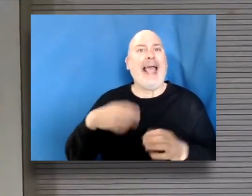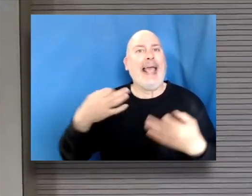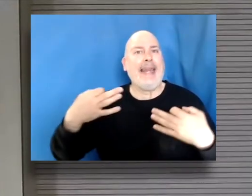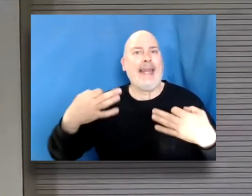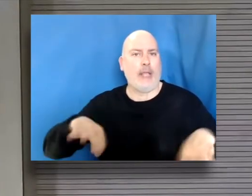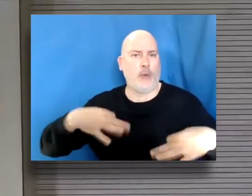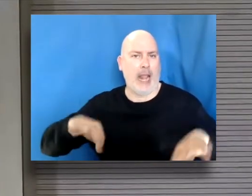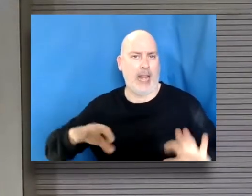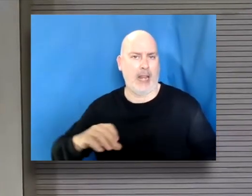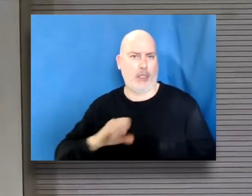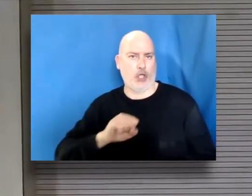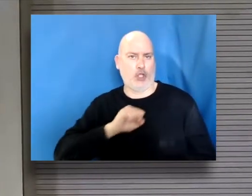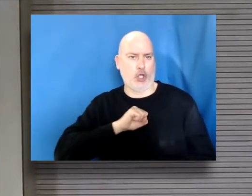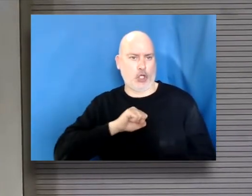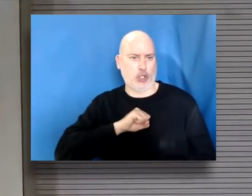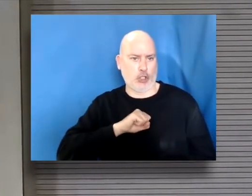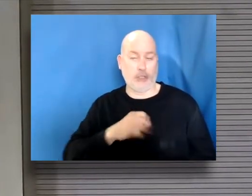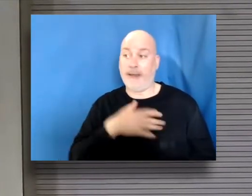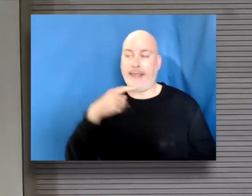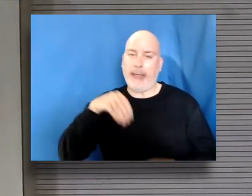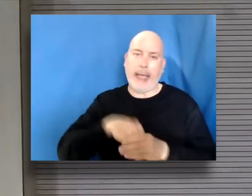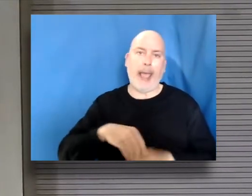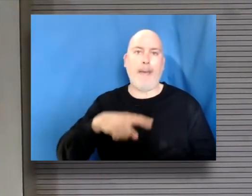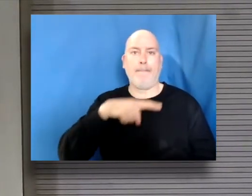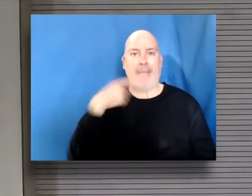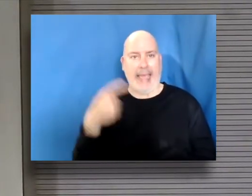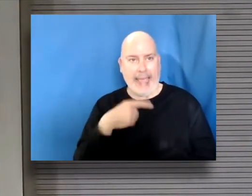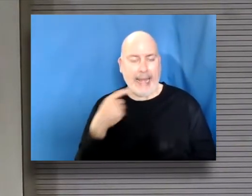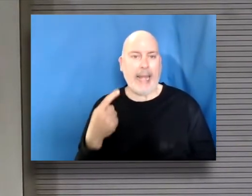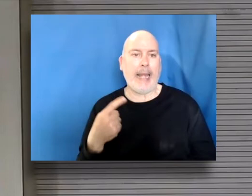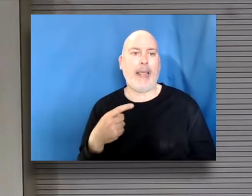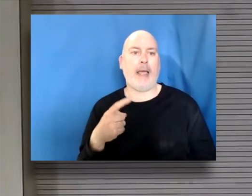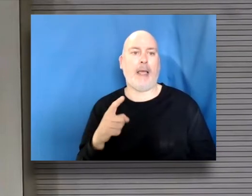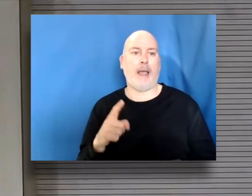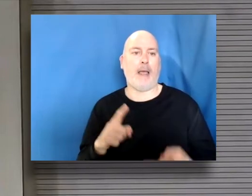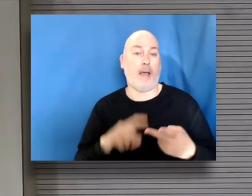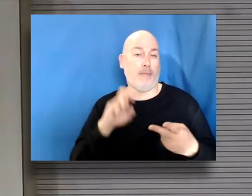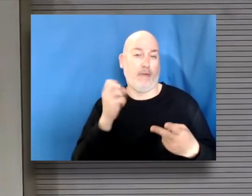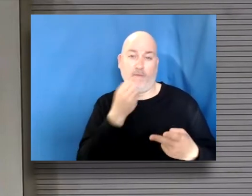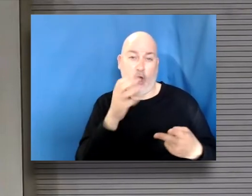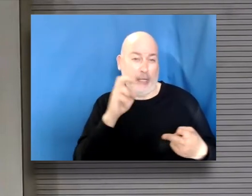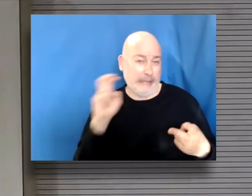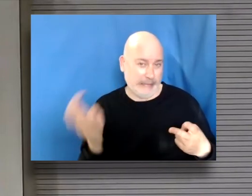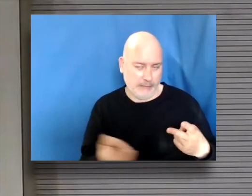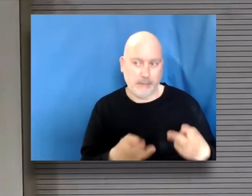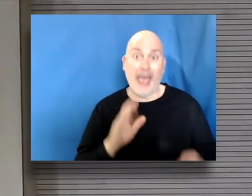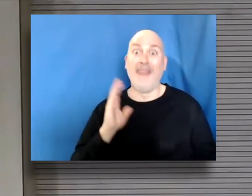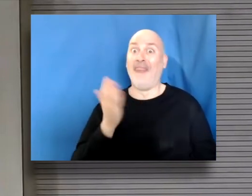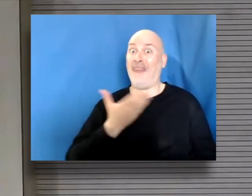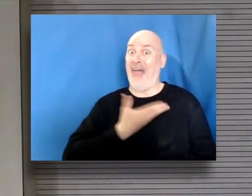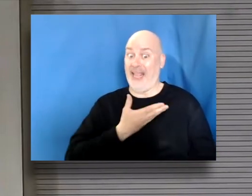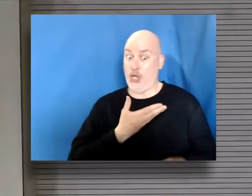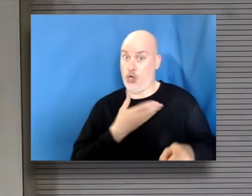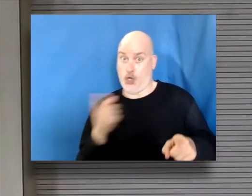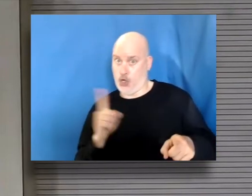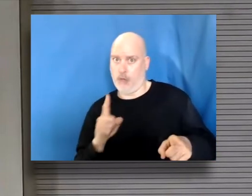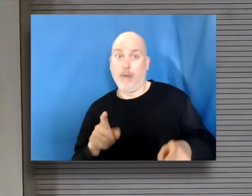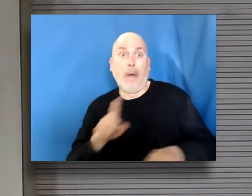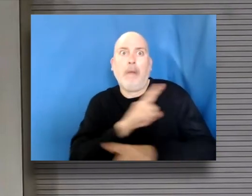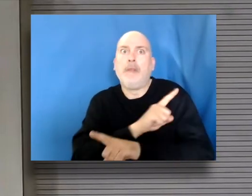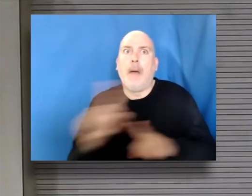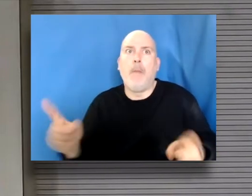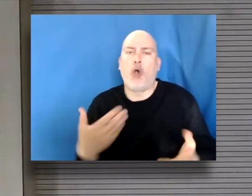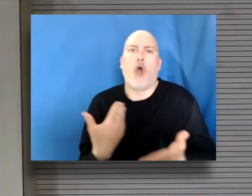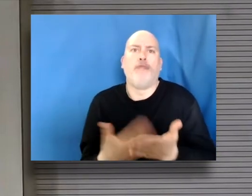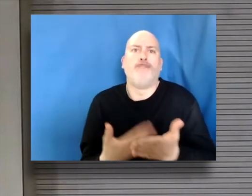tos, que contienen miel, que contienen tos. Entonces no le van a hacer daño al niño, pero tampoco podemos asegurar que